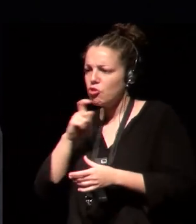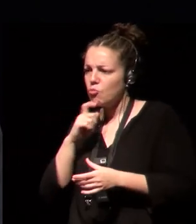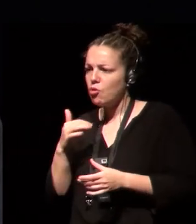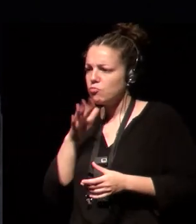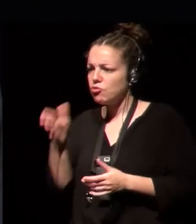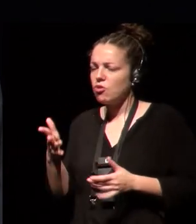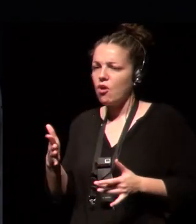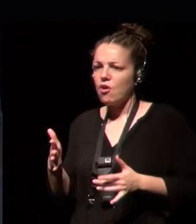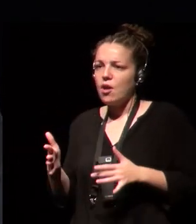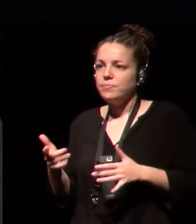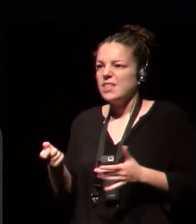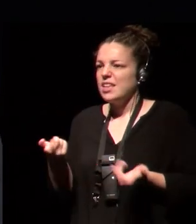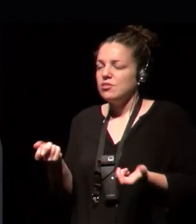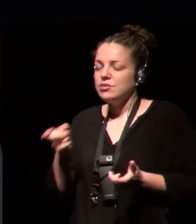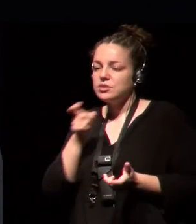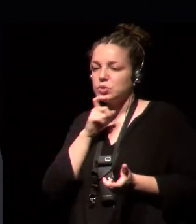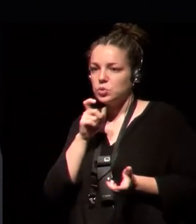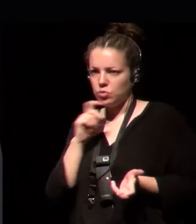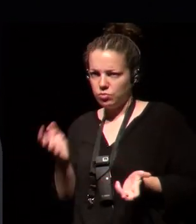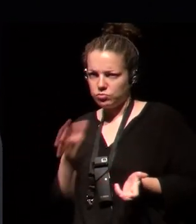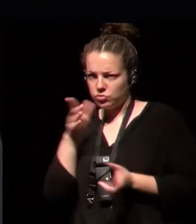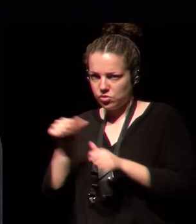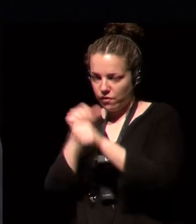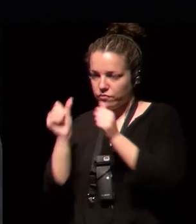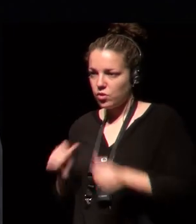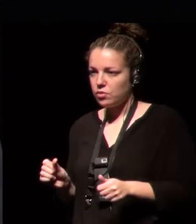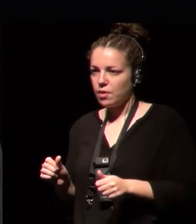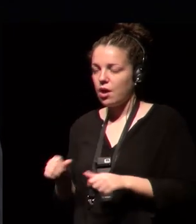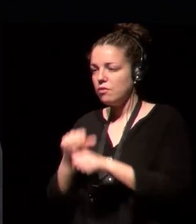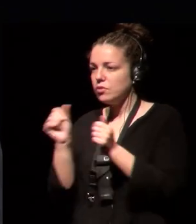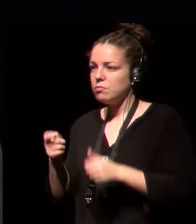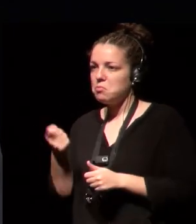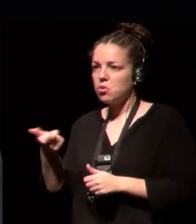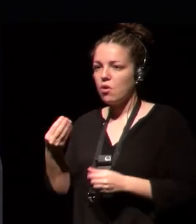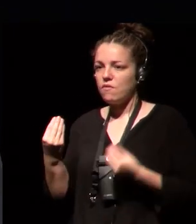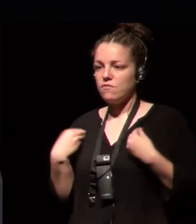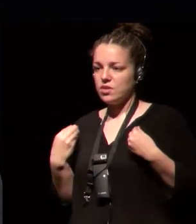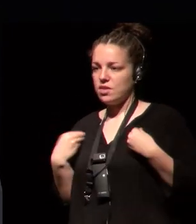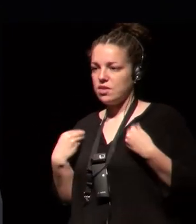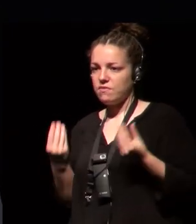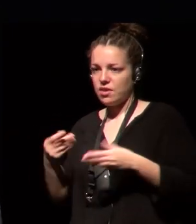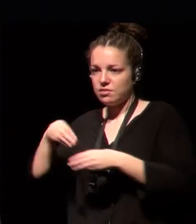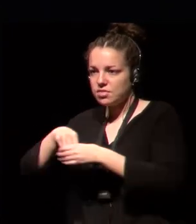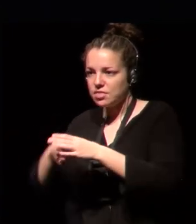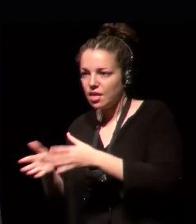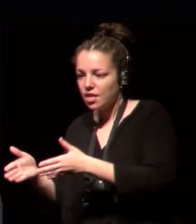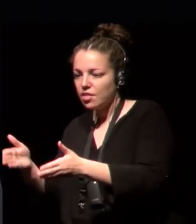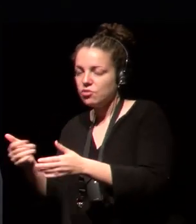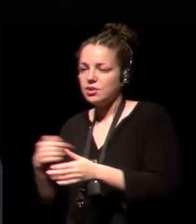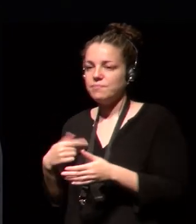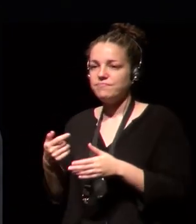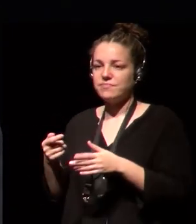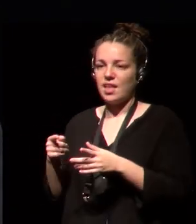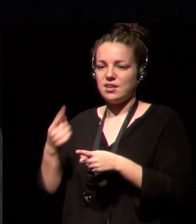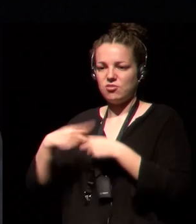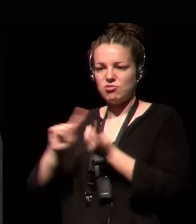alguna forma, estamos viviendo dentro del flujo y, por tanto, cambiando el cauce. Y contribuimos, en vez de